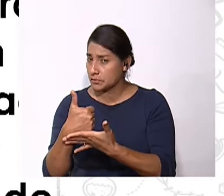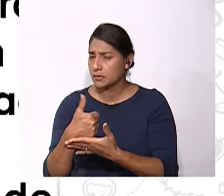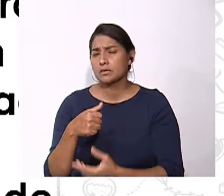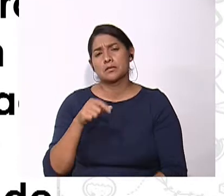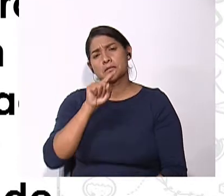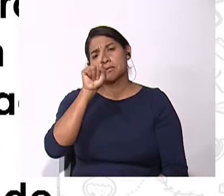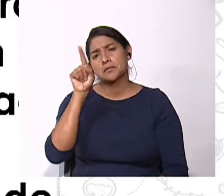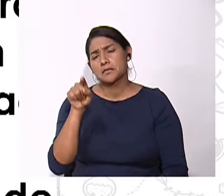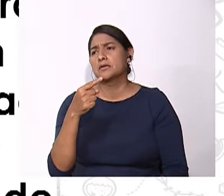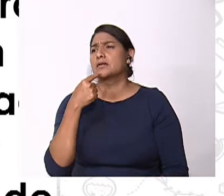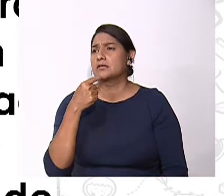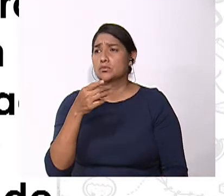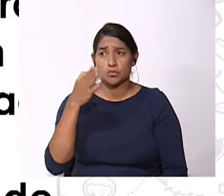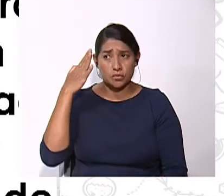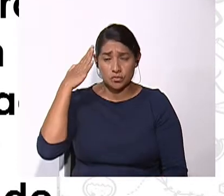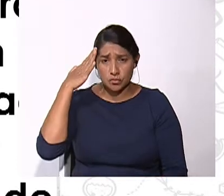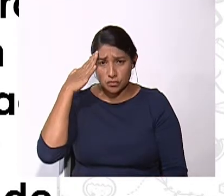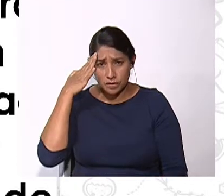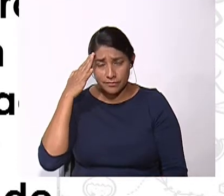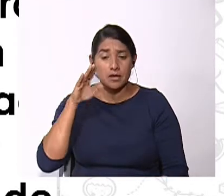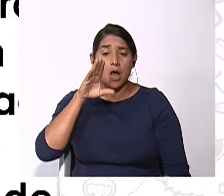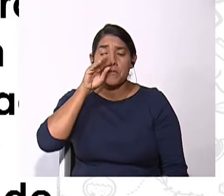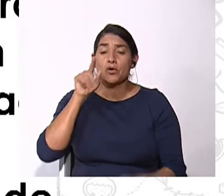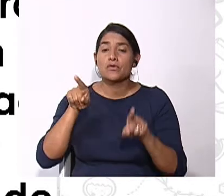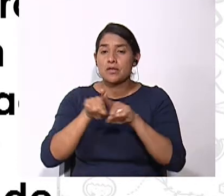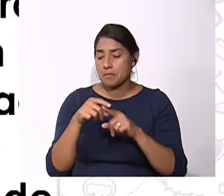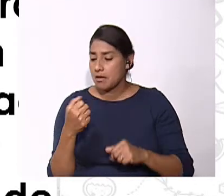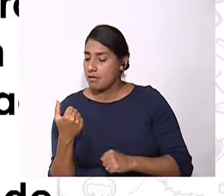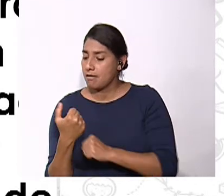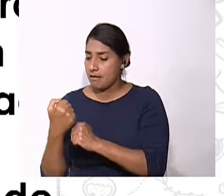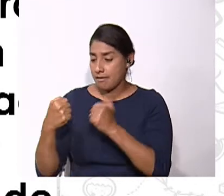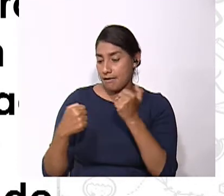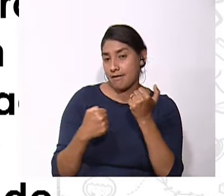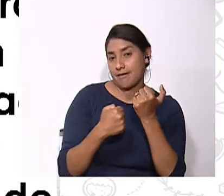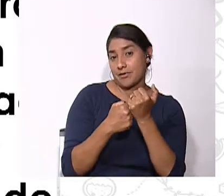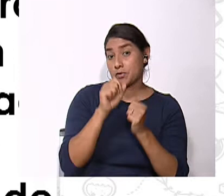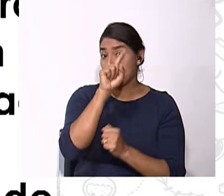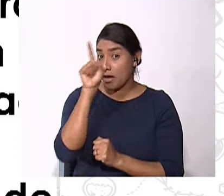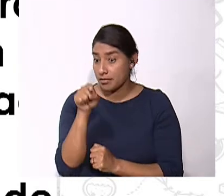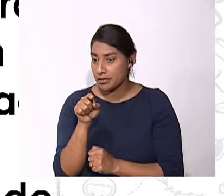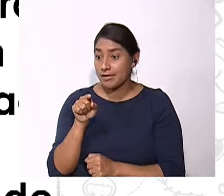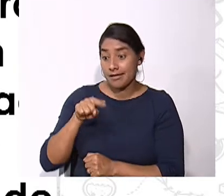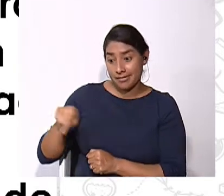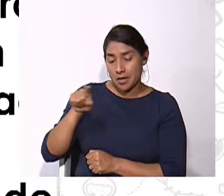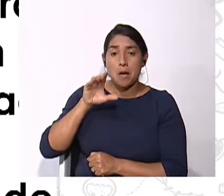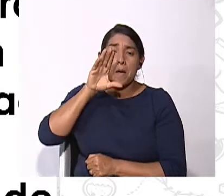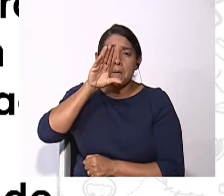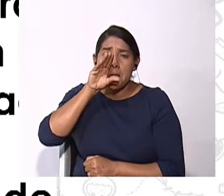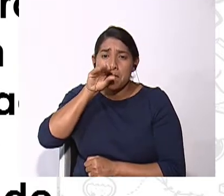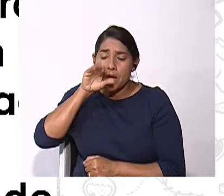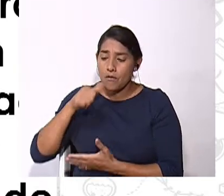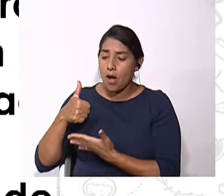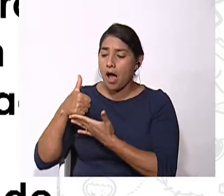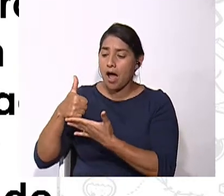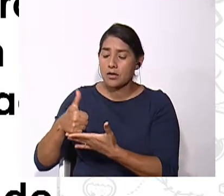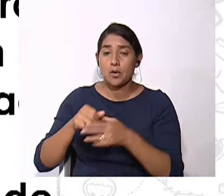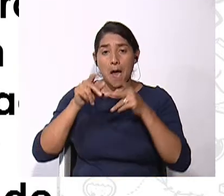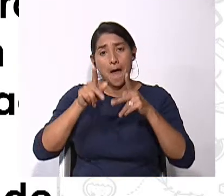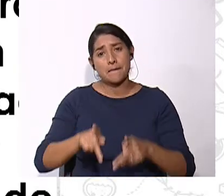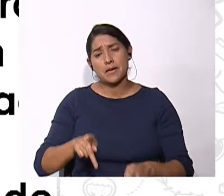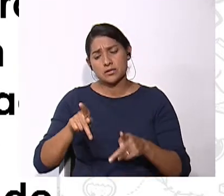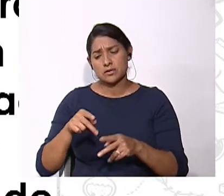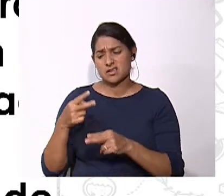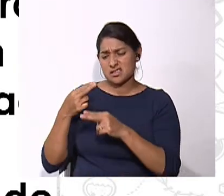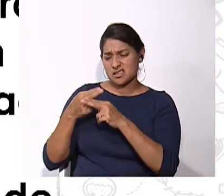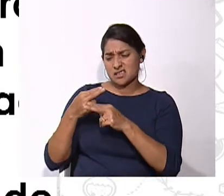¿Sabías que los perros también son excelentes ayudantes? Los perros que ayudan a personas se llaman